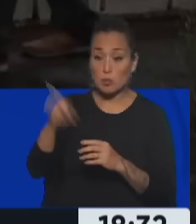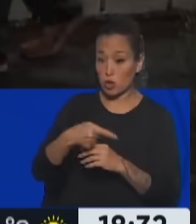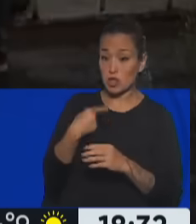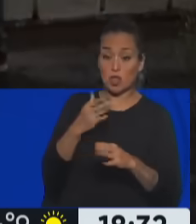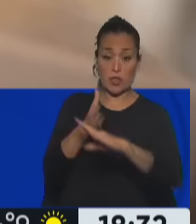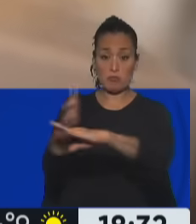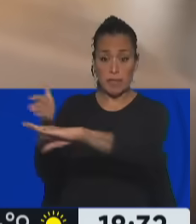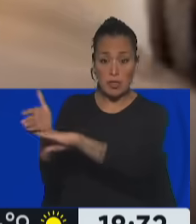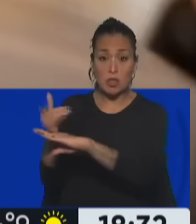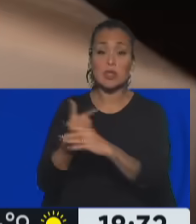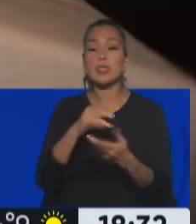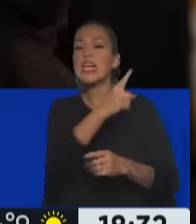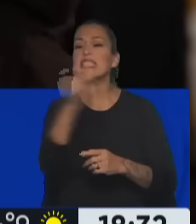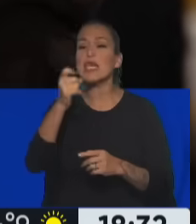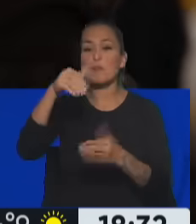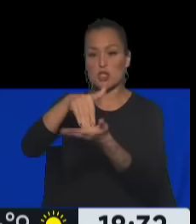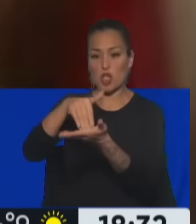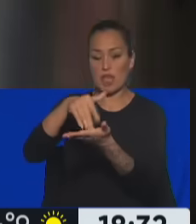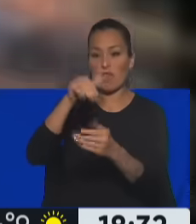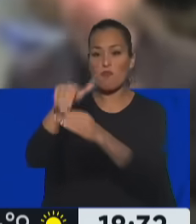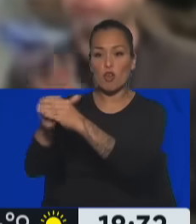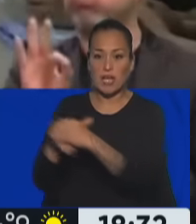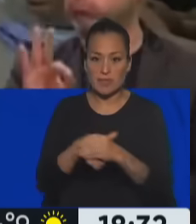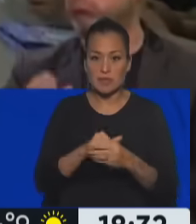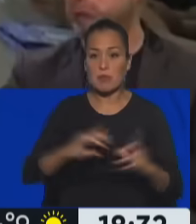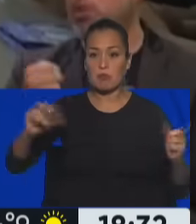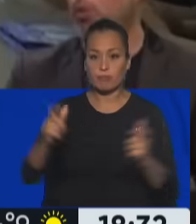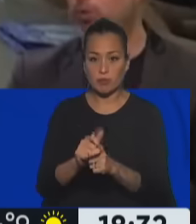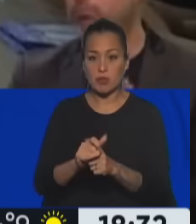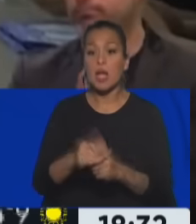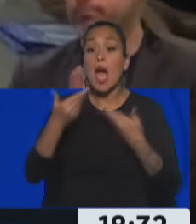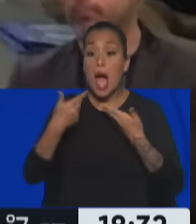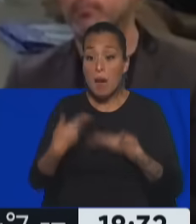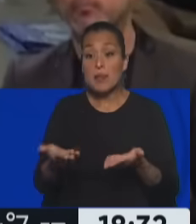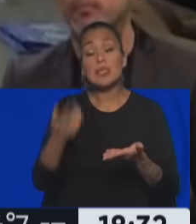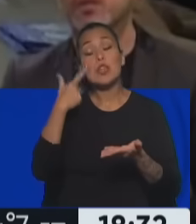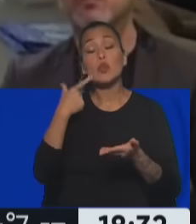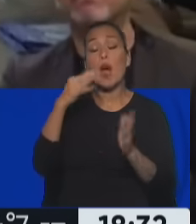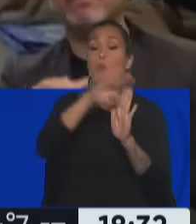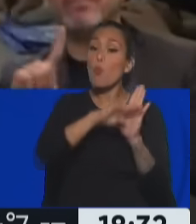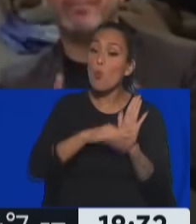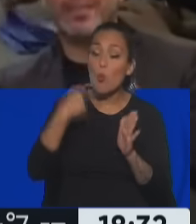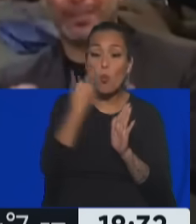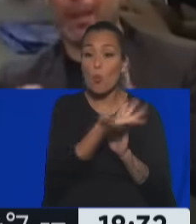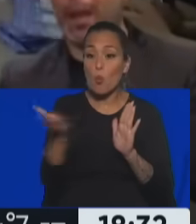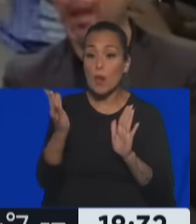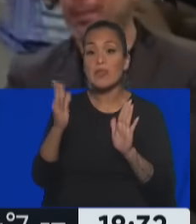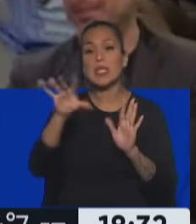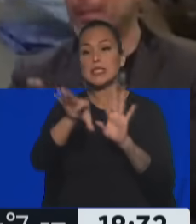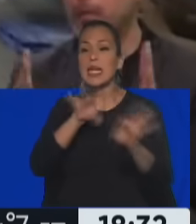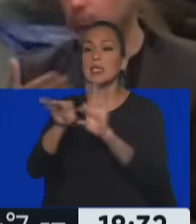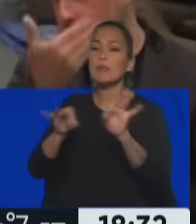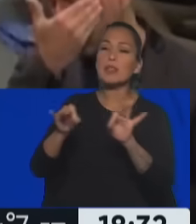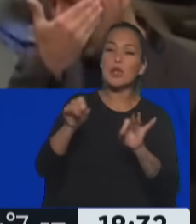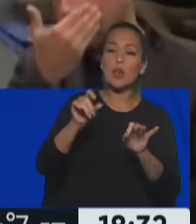sumaba alrededor de 100 millones de votantes. A partir de una muestra de casillas seccionales seleccionadas